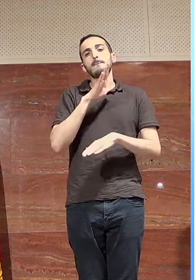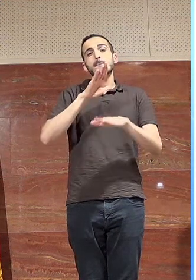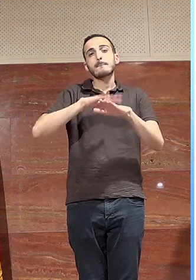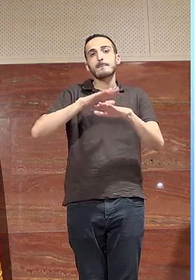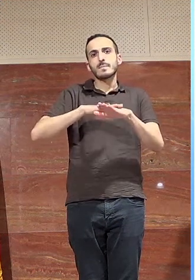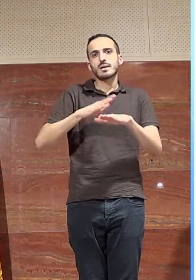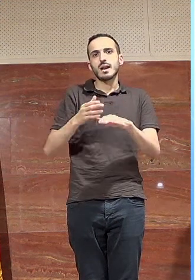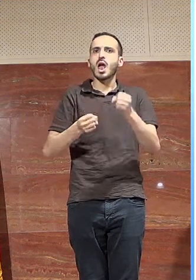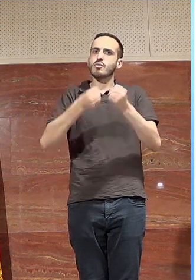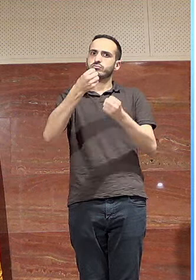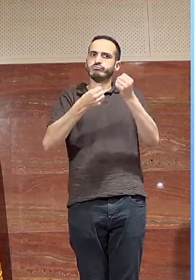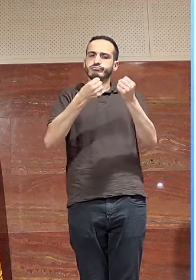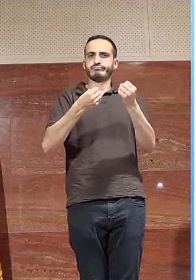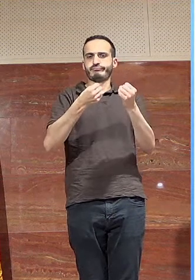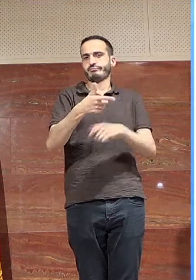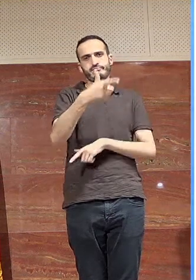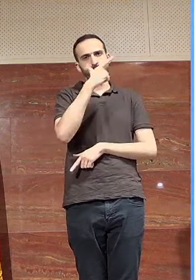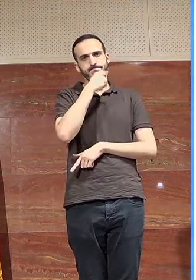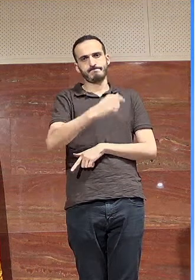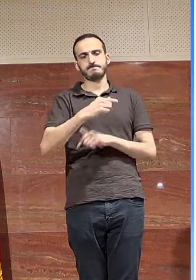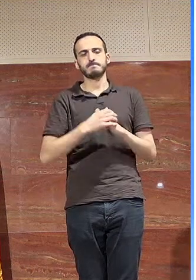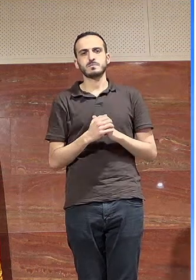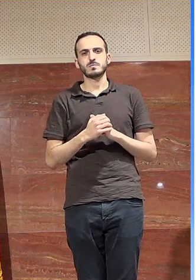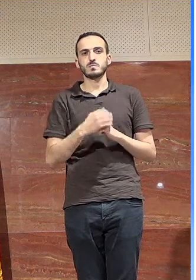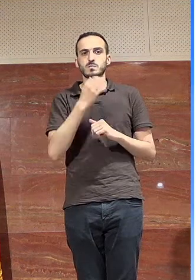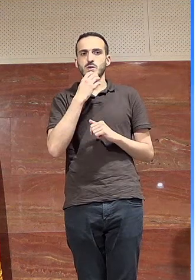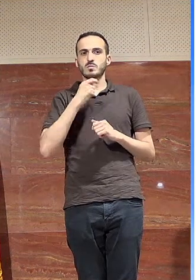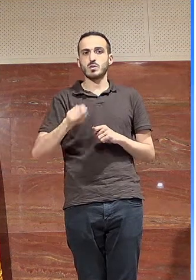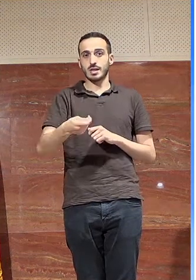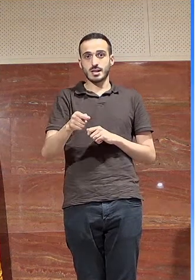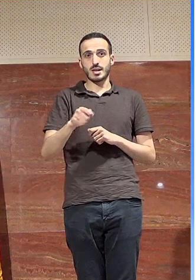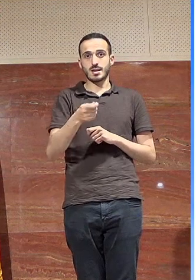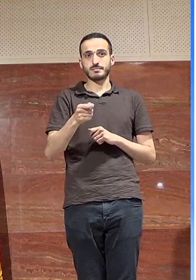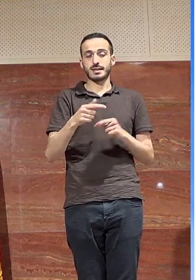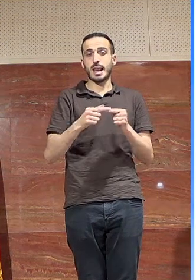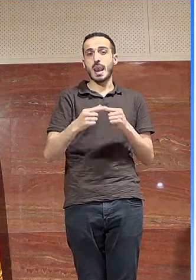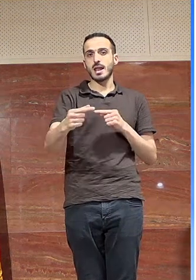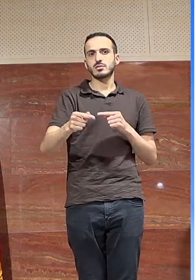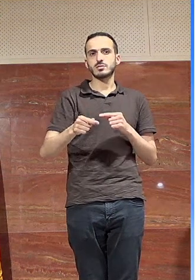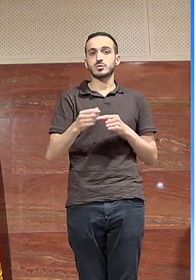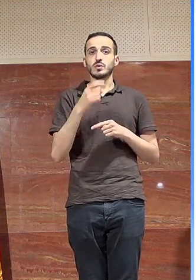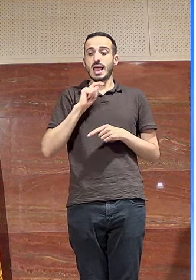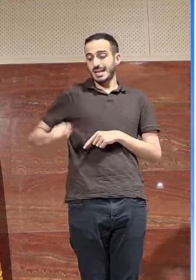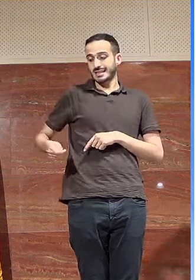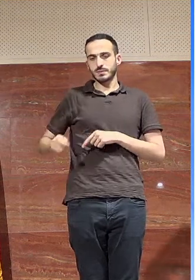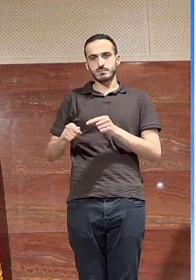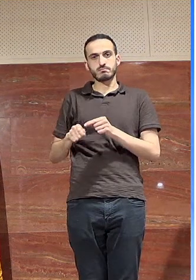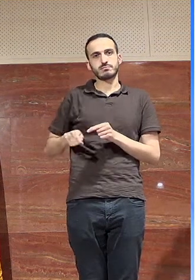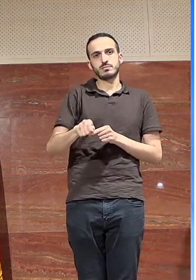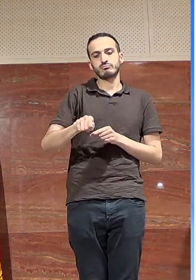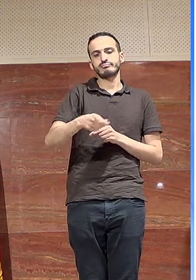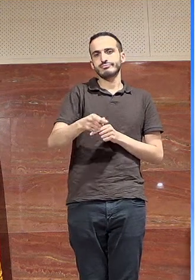conducción. Por ejemplo, estos son diferentes tipos de agarradores que se ponen en las llaves de contacto para facilitar su